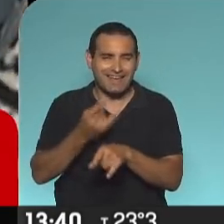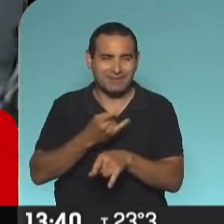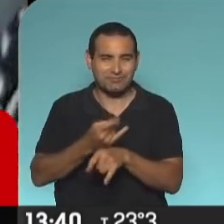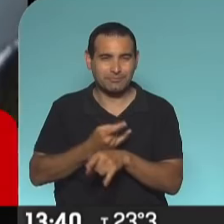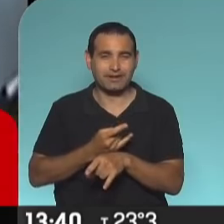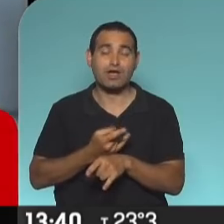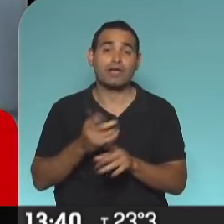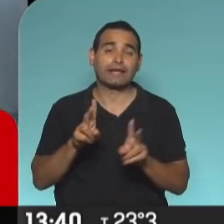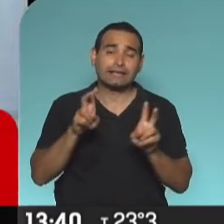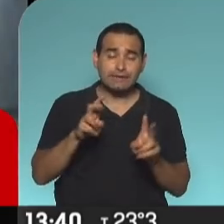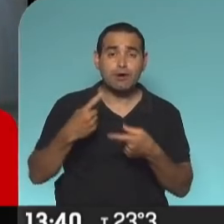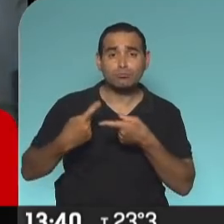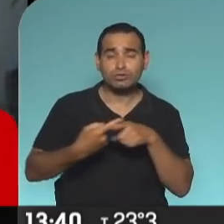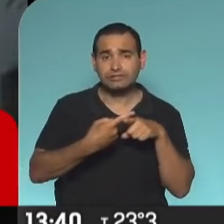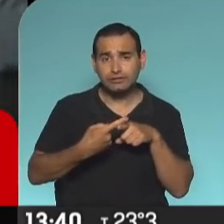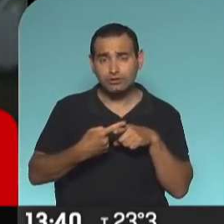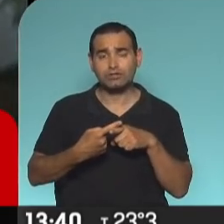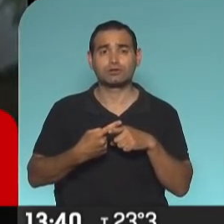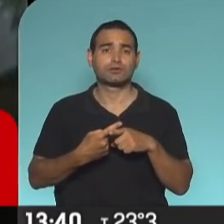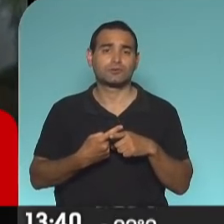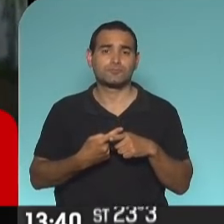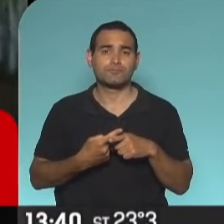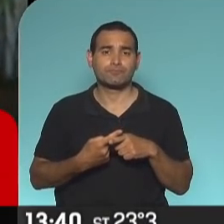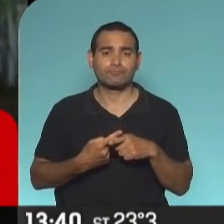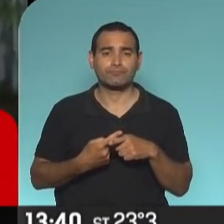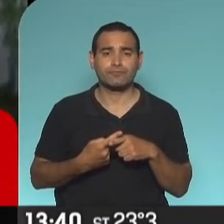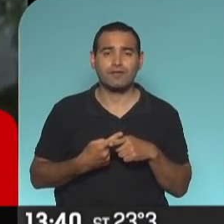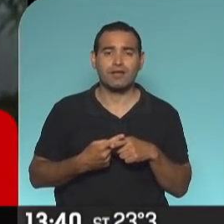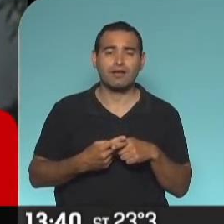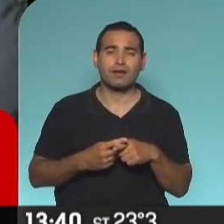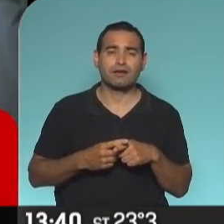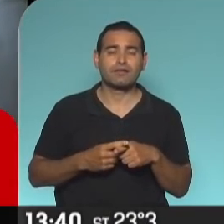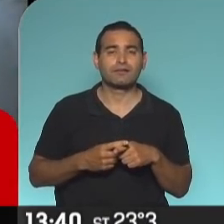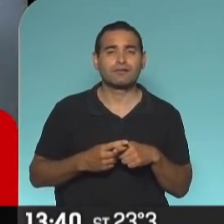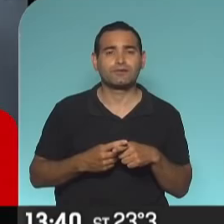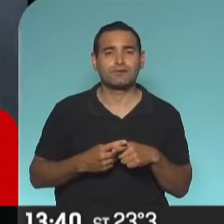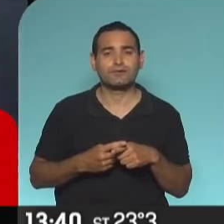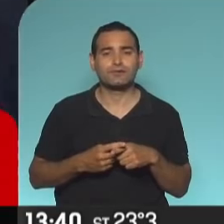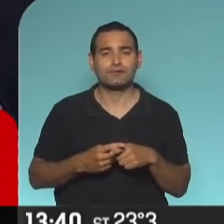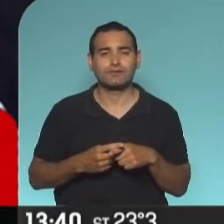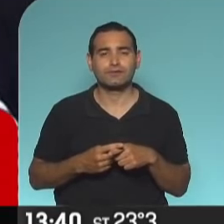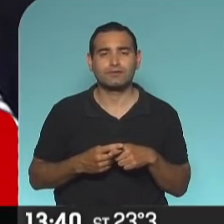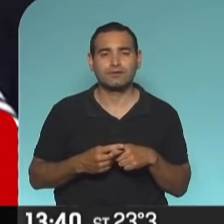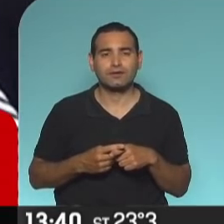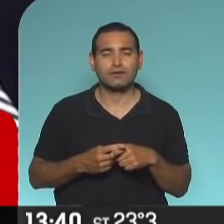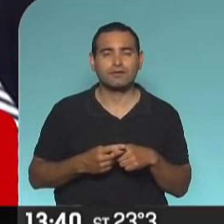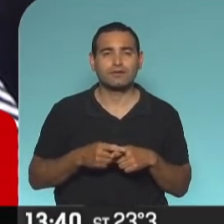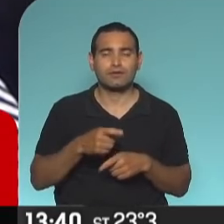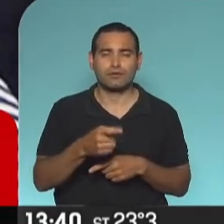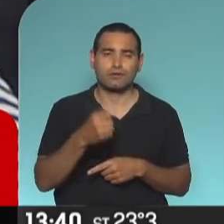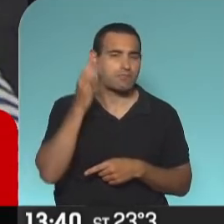posición política, más allá de algunas, a veces, contradicciones, creo que en esto no dudaba,